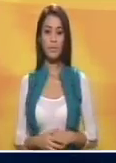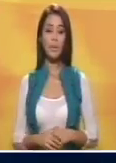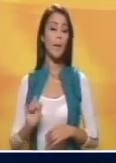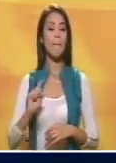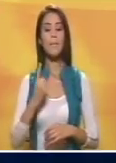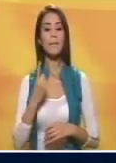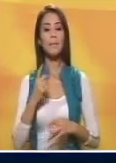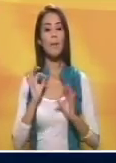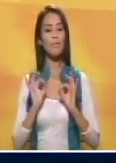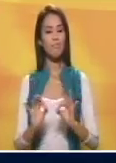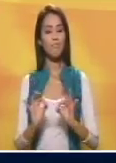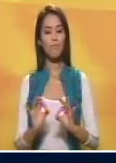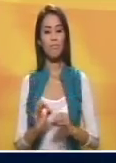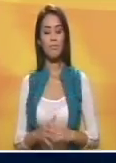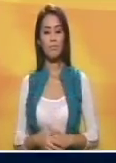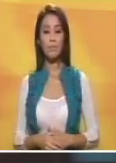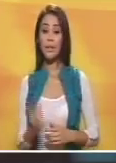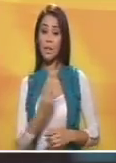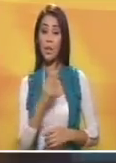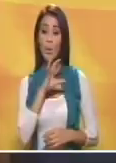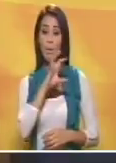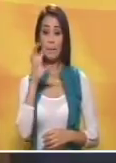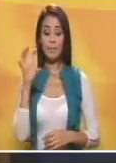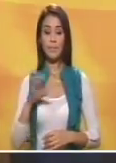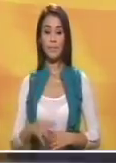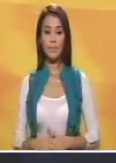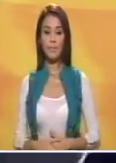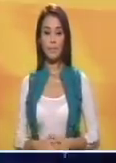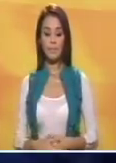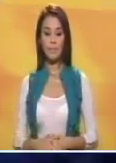principal punto de fricción en las relaciones entre ambos países.